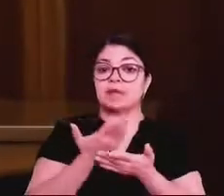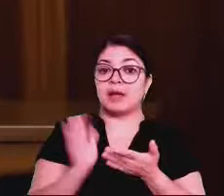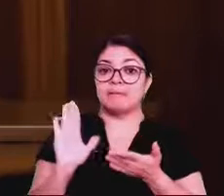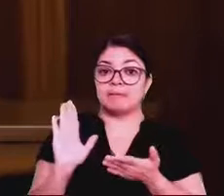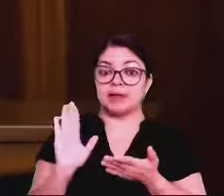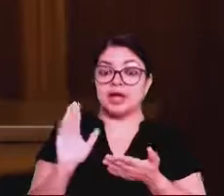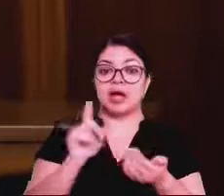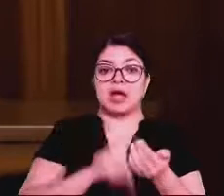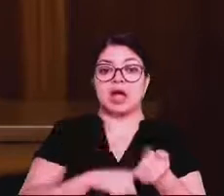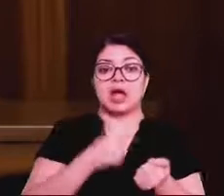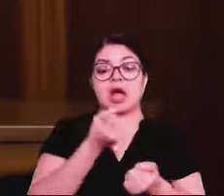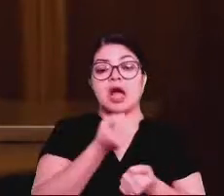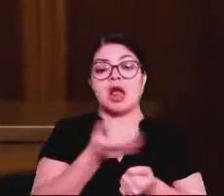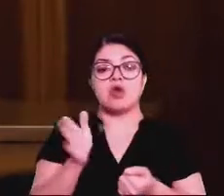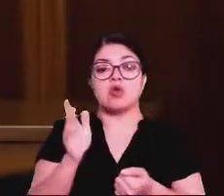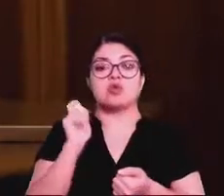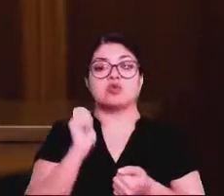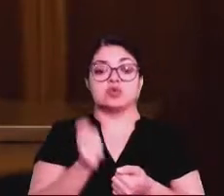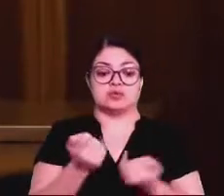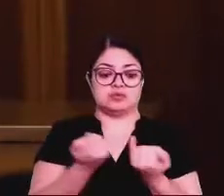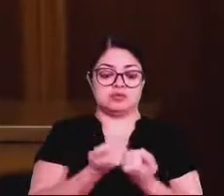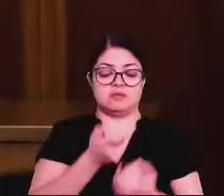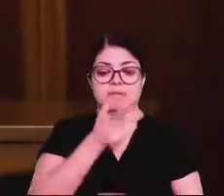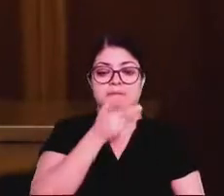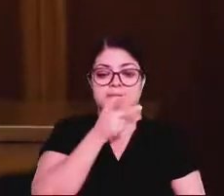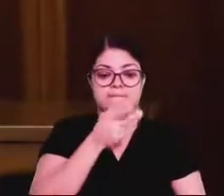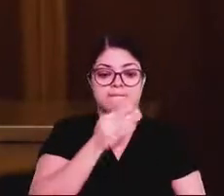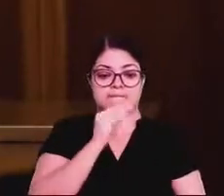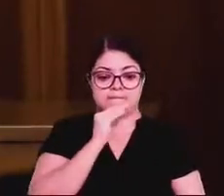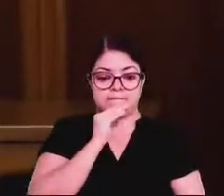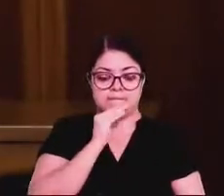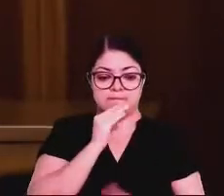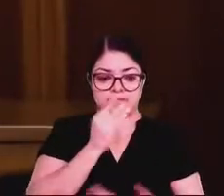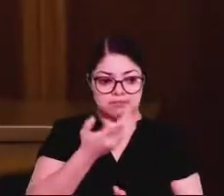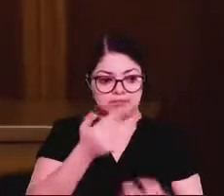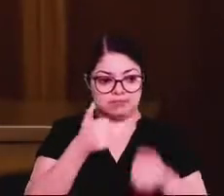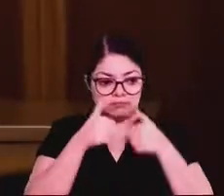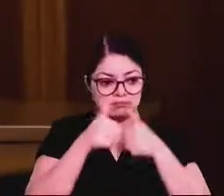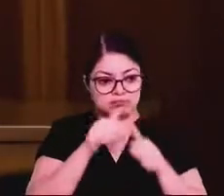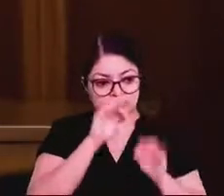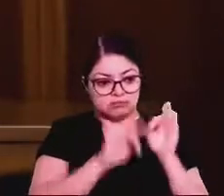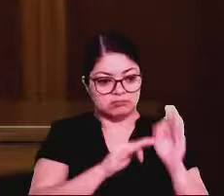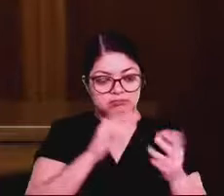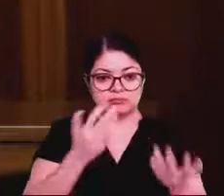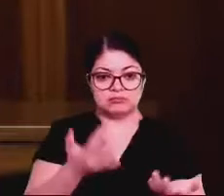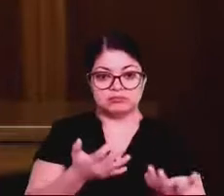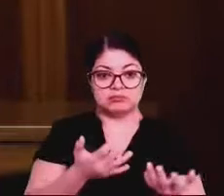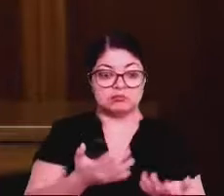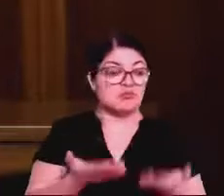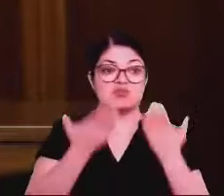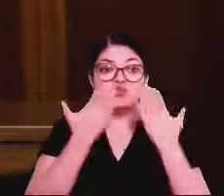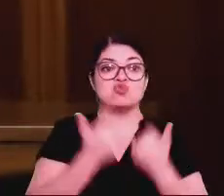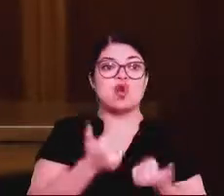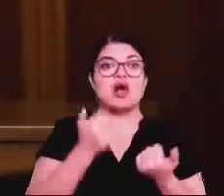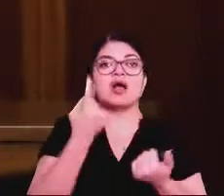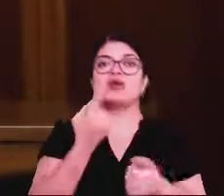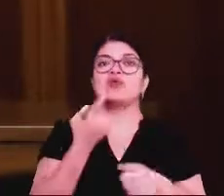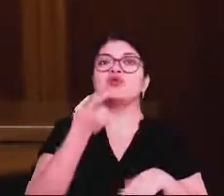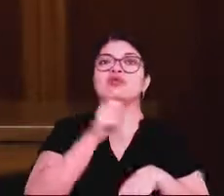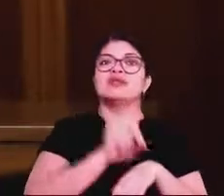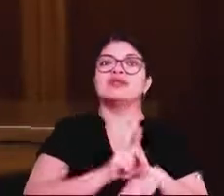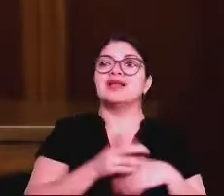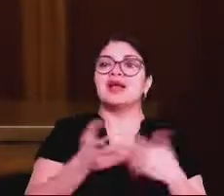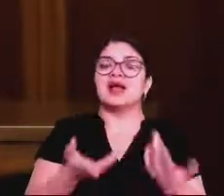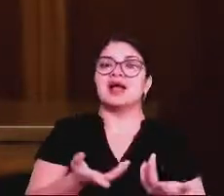algunos somos padres, madres de familia. Y no existe ningún día que